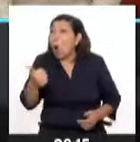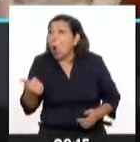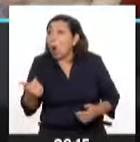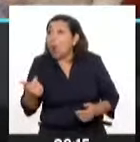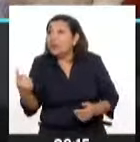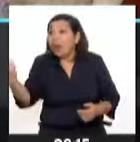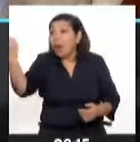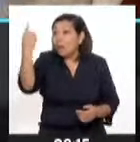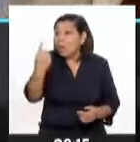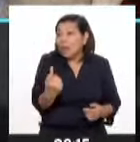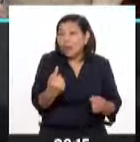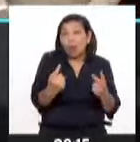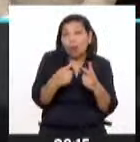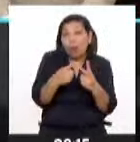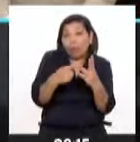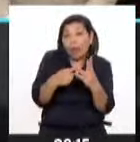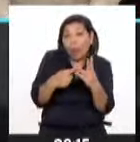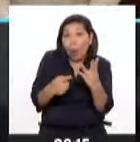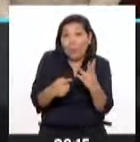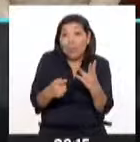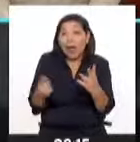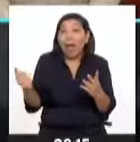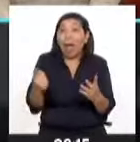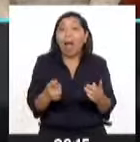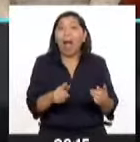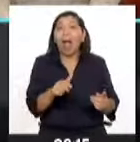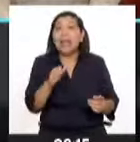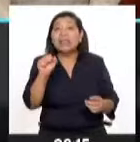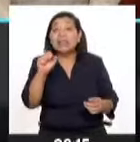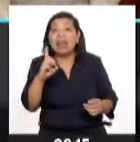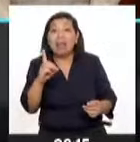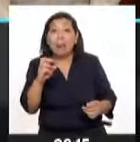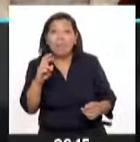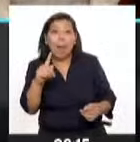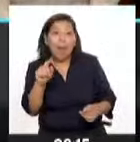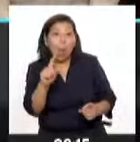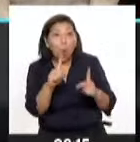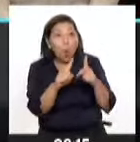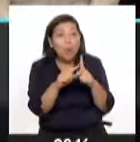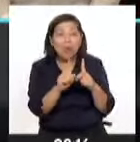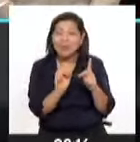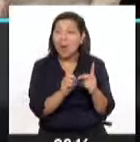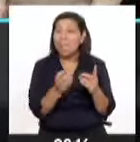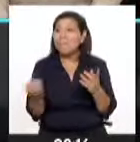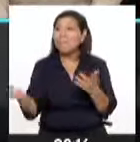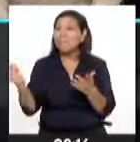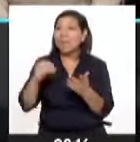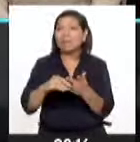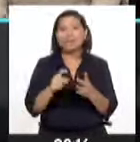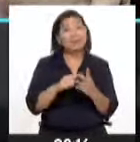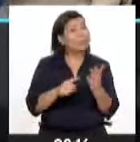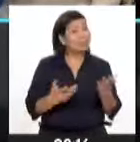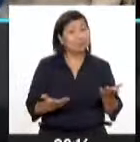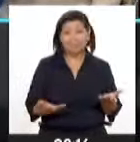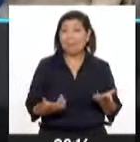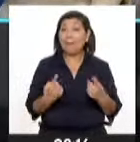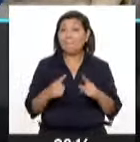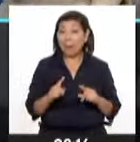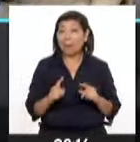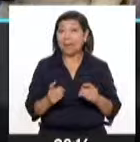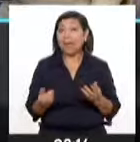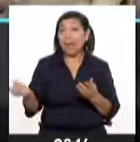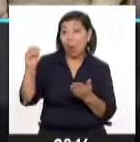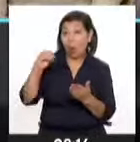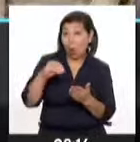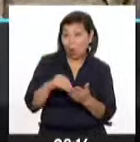si hubiera una segunda, tercera, cuarta empresa que nos brinda el servicio de agua potable y desagüe en Lima. Pero no necesariamente, porque para que una empresa